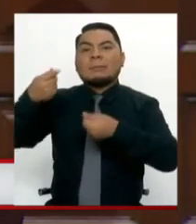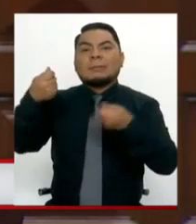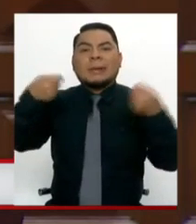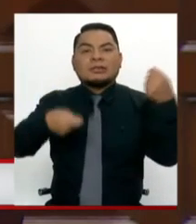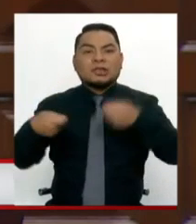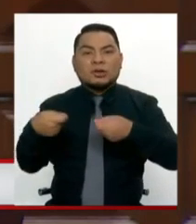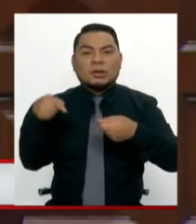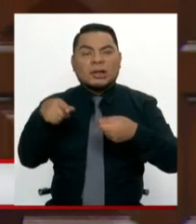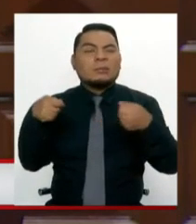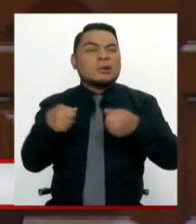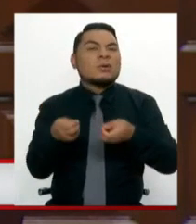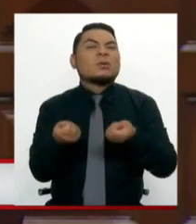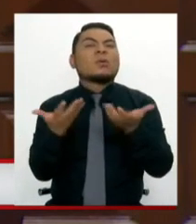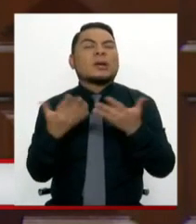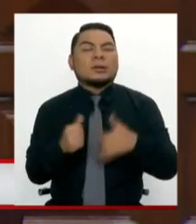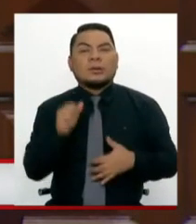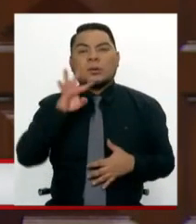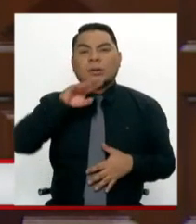de